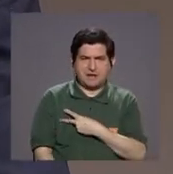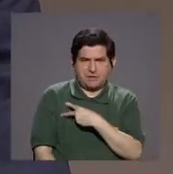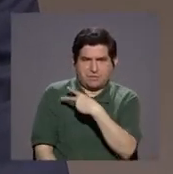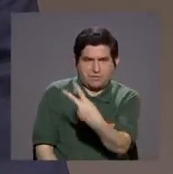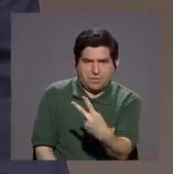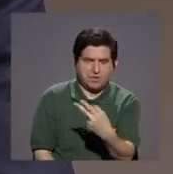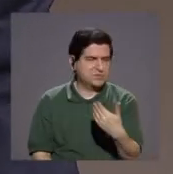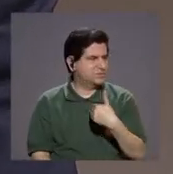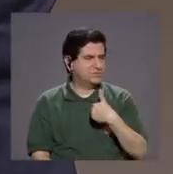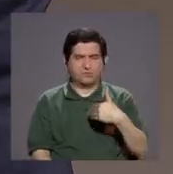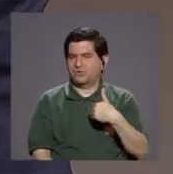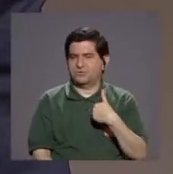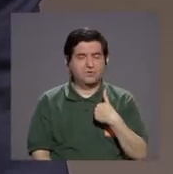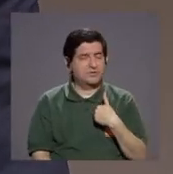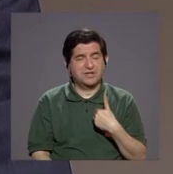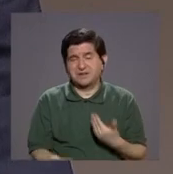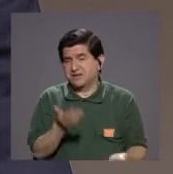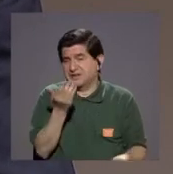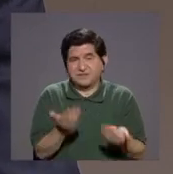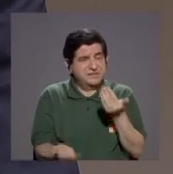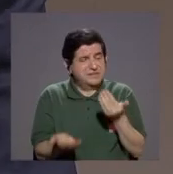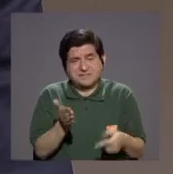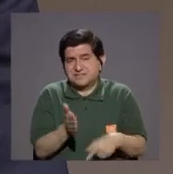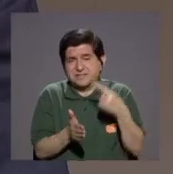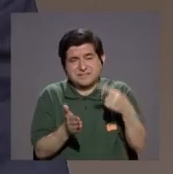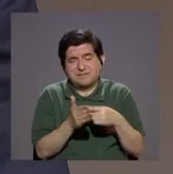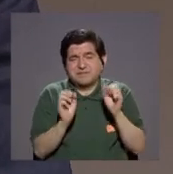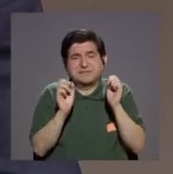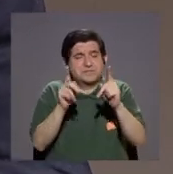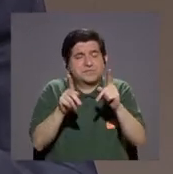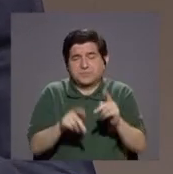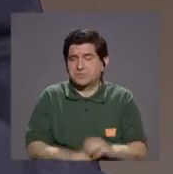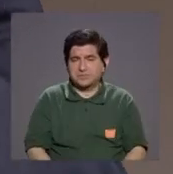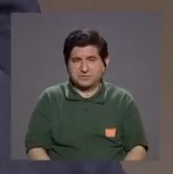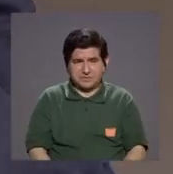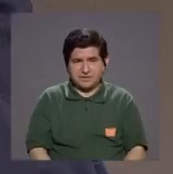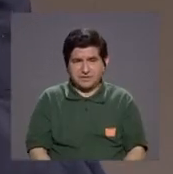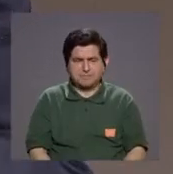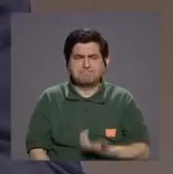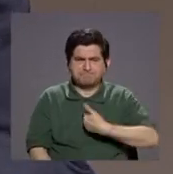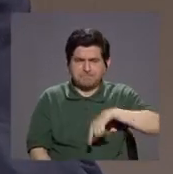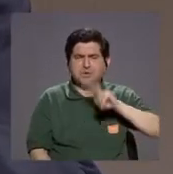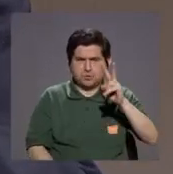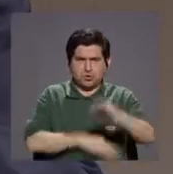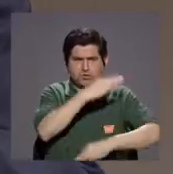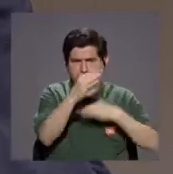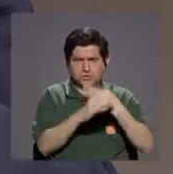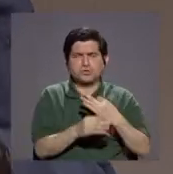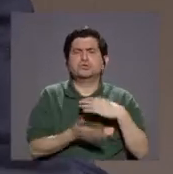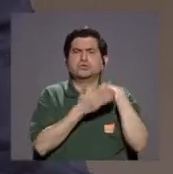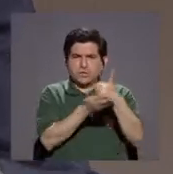tienen ninguna capacidad a veces de salir adelante y entonces le damos dos tipos de beca una beca que es